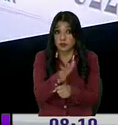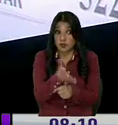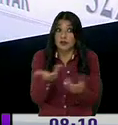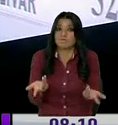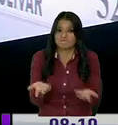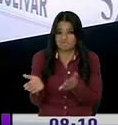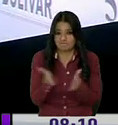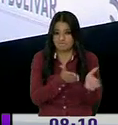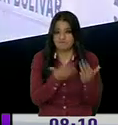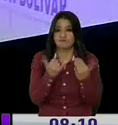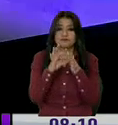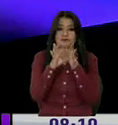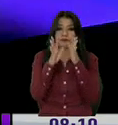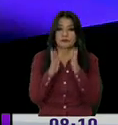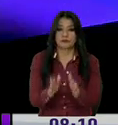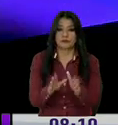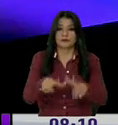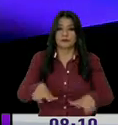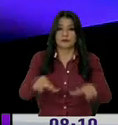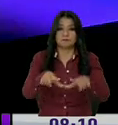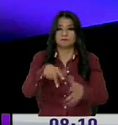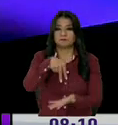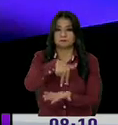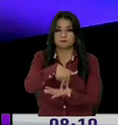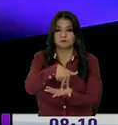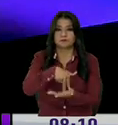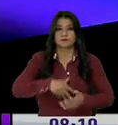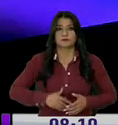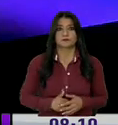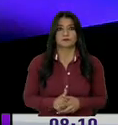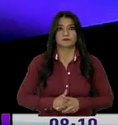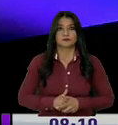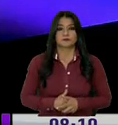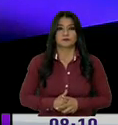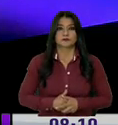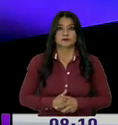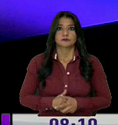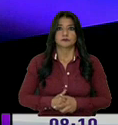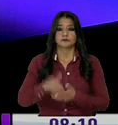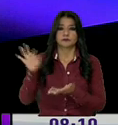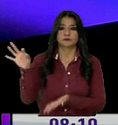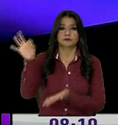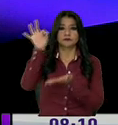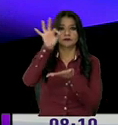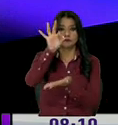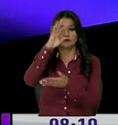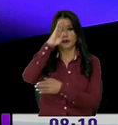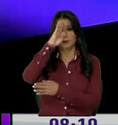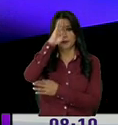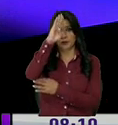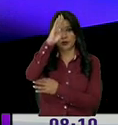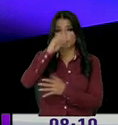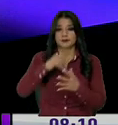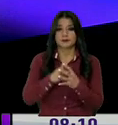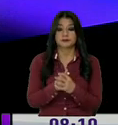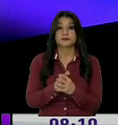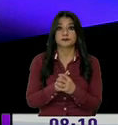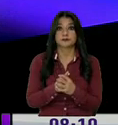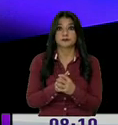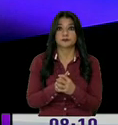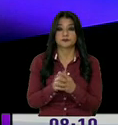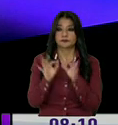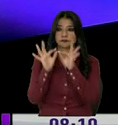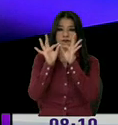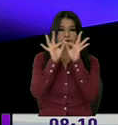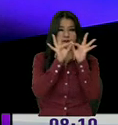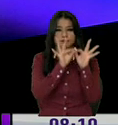Vamos ahora con Andreita Orbe, vamos con ella, justamente está con un representante de la Policía Nacional para hablar sobre la recuperación de los bienes de